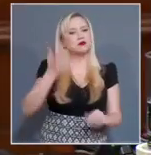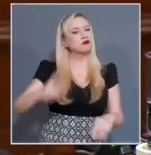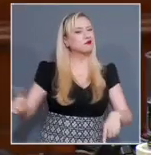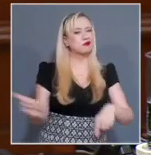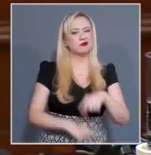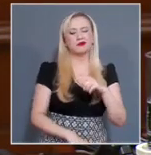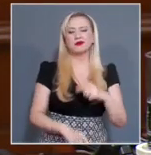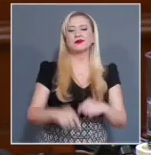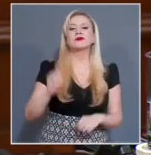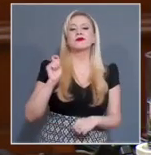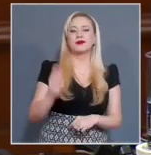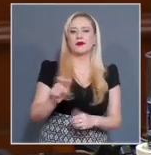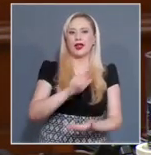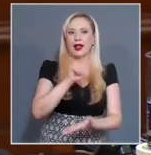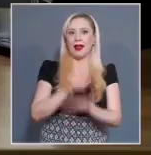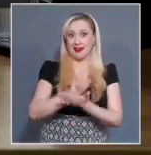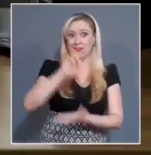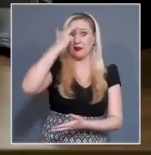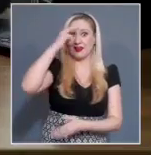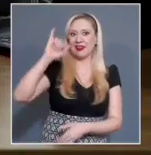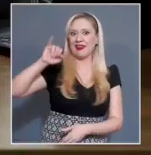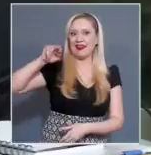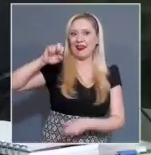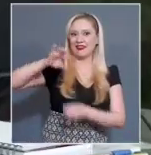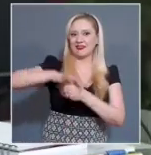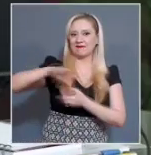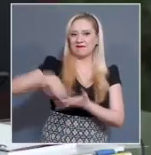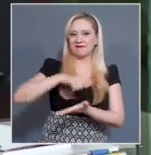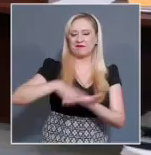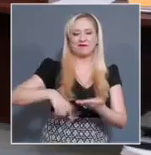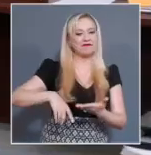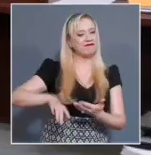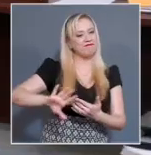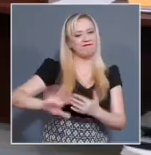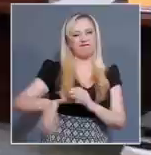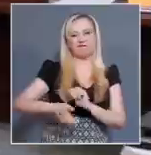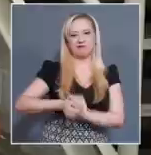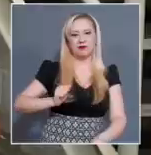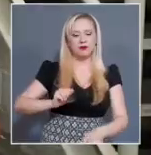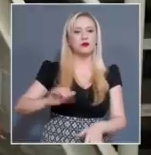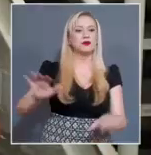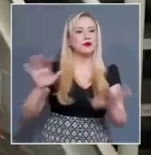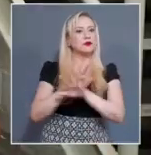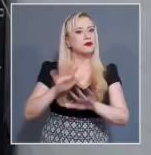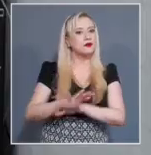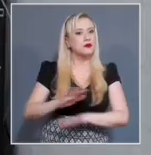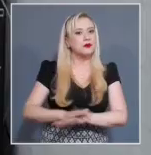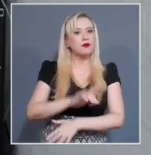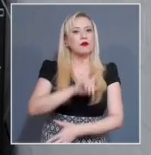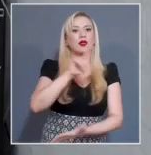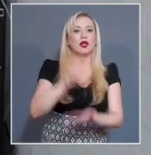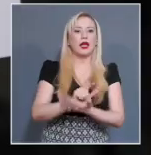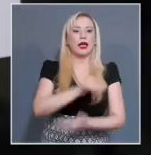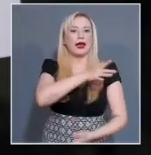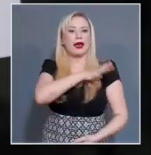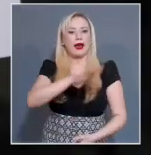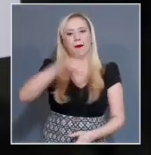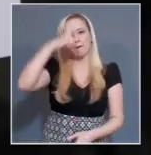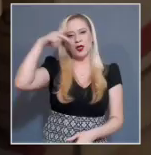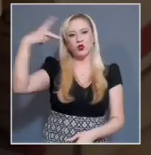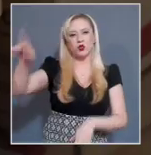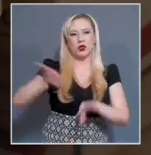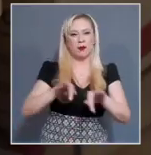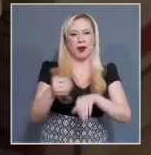las reformas político-electorales, decreto que modificó diversos artículos de las leyes generales de instituciones y